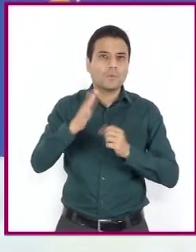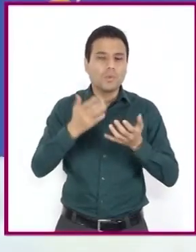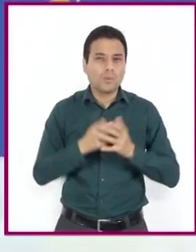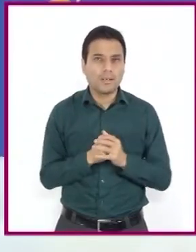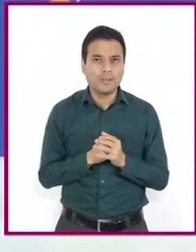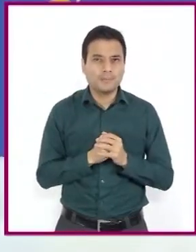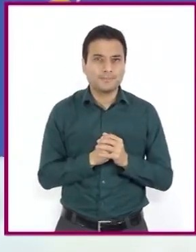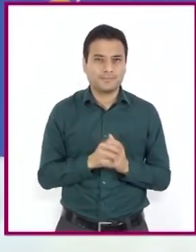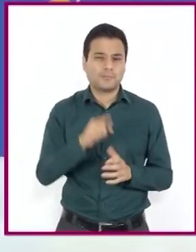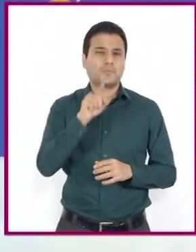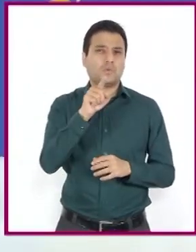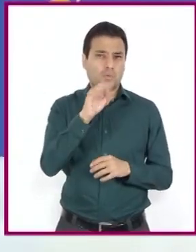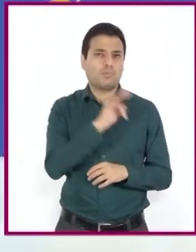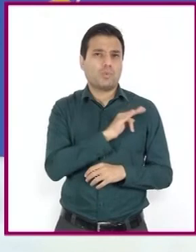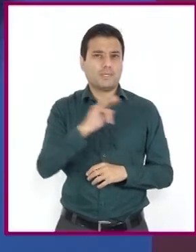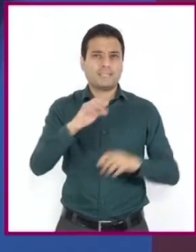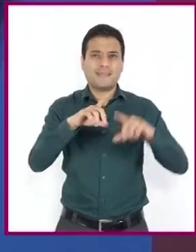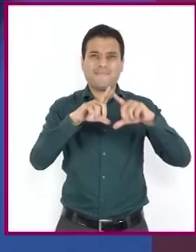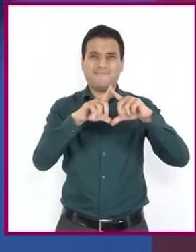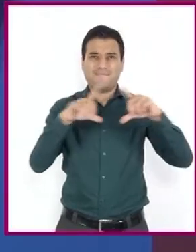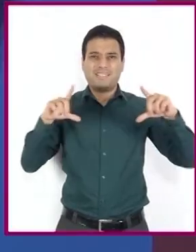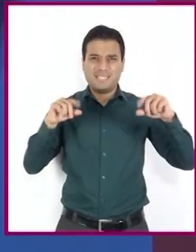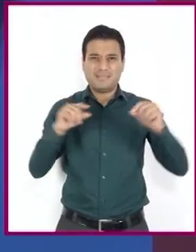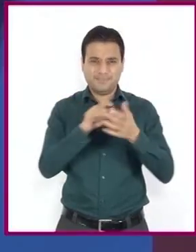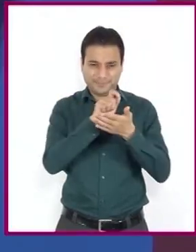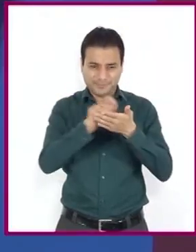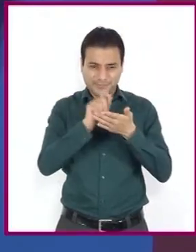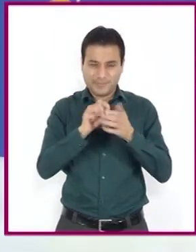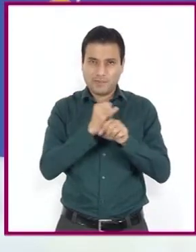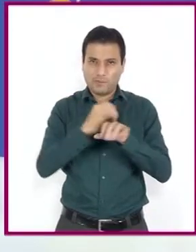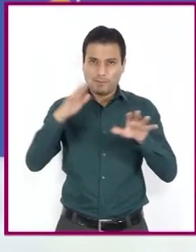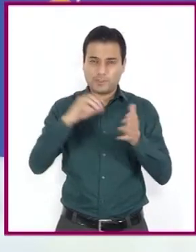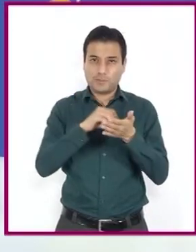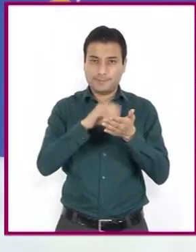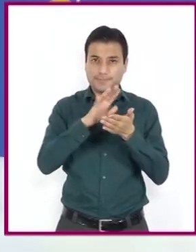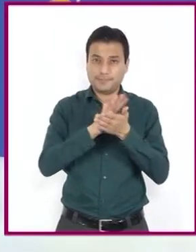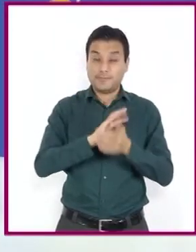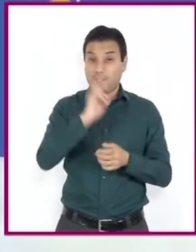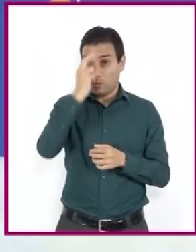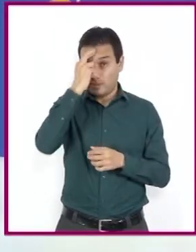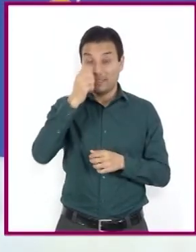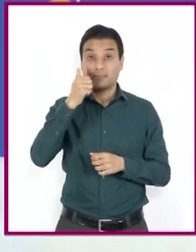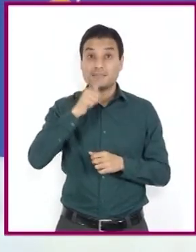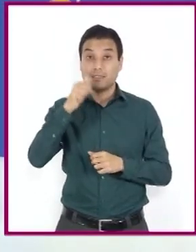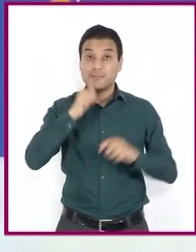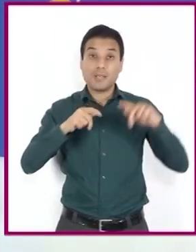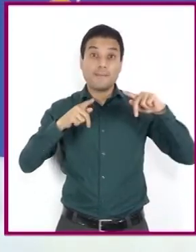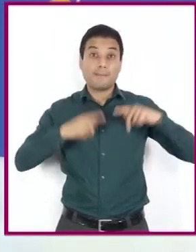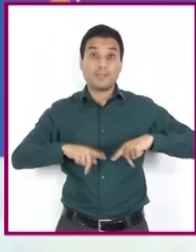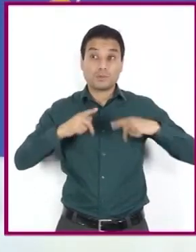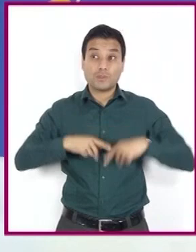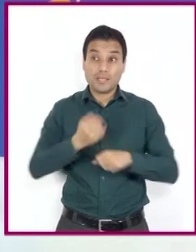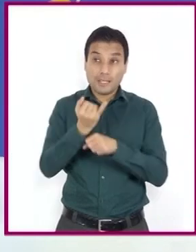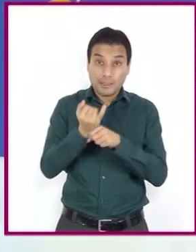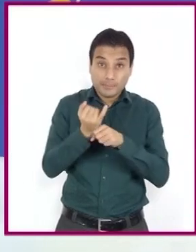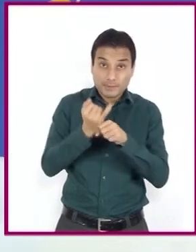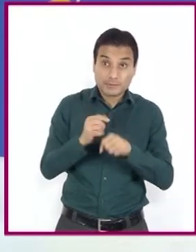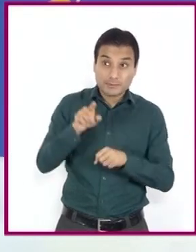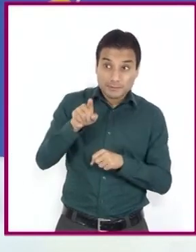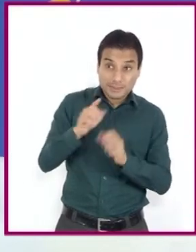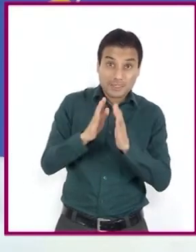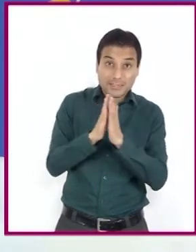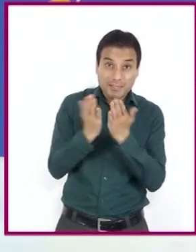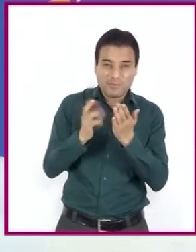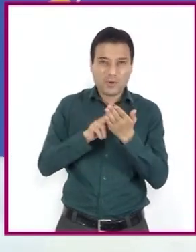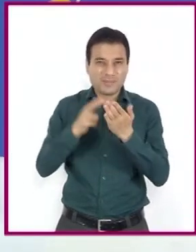realizar fichas para registrar la información. Recuerden darles crédito a los autores que consulten. Cuando